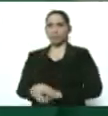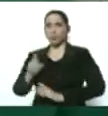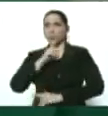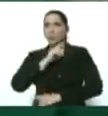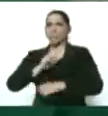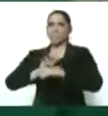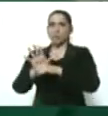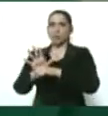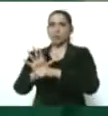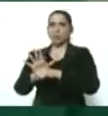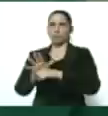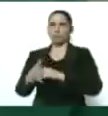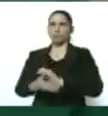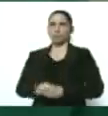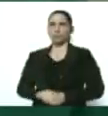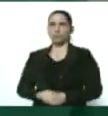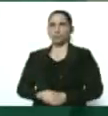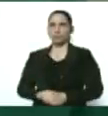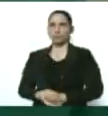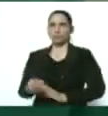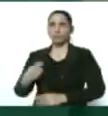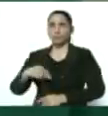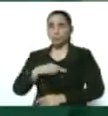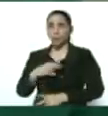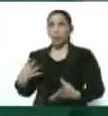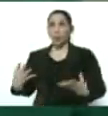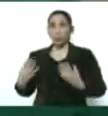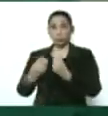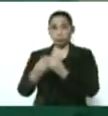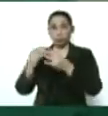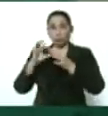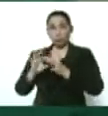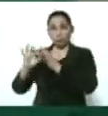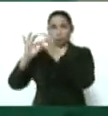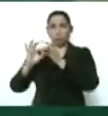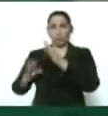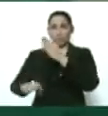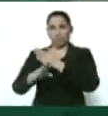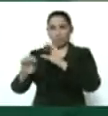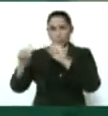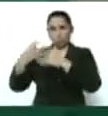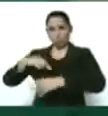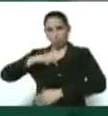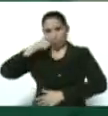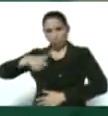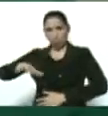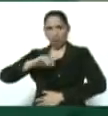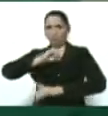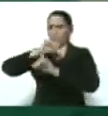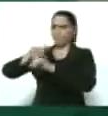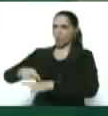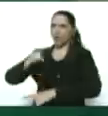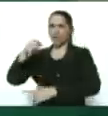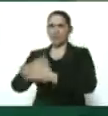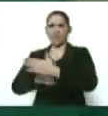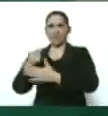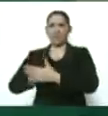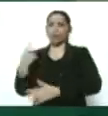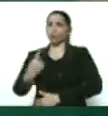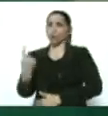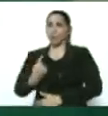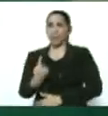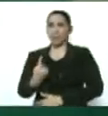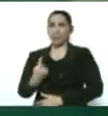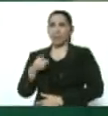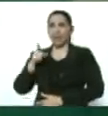llamado COVID-19. Nosotros juntos, en unión, vamos a lograr que nuestro pueblo venza esta batalla, no solamente con